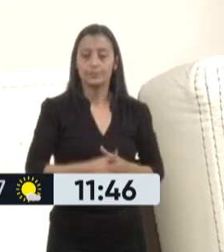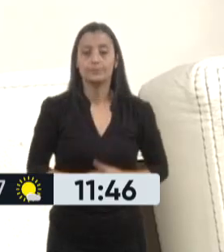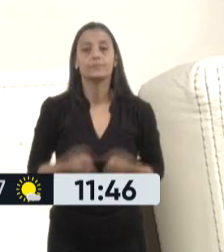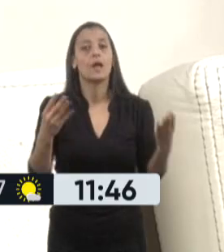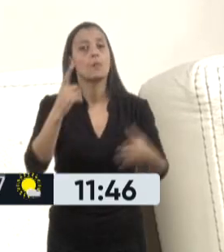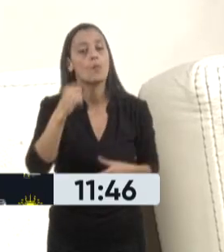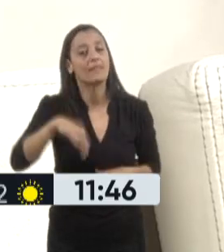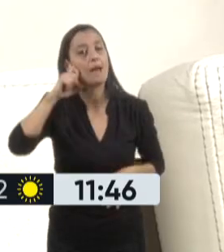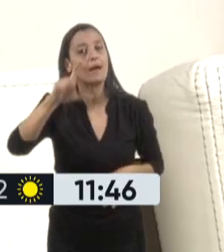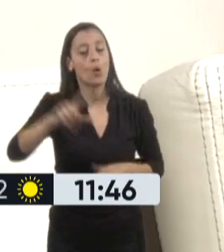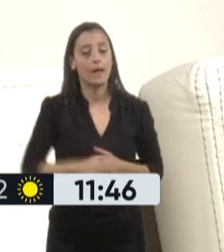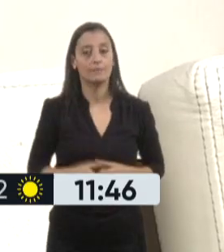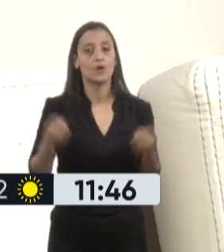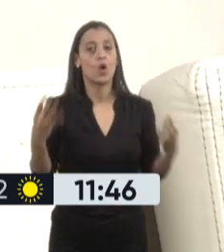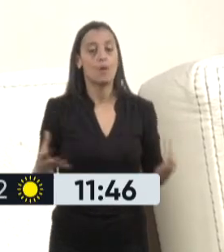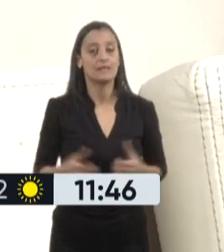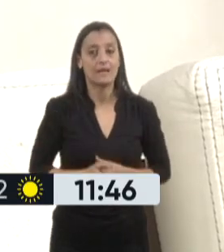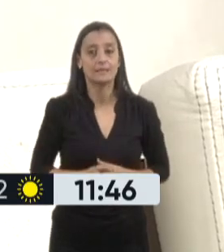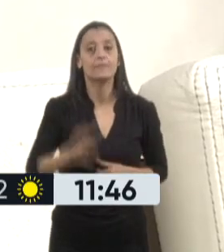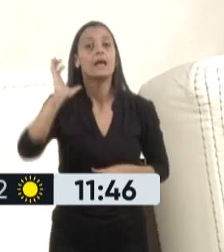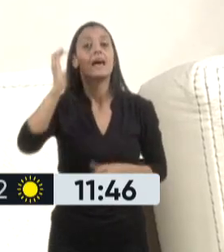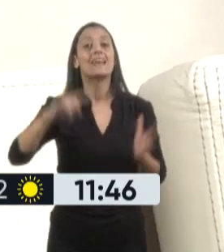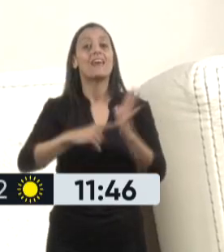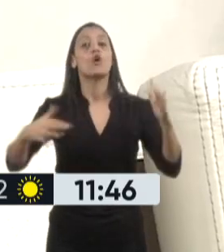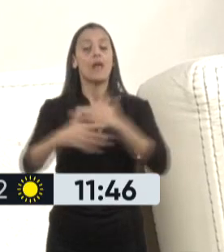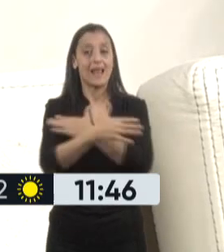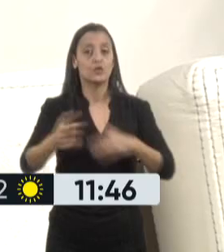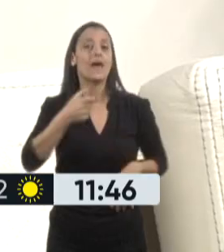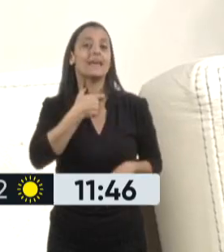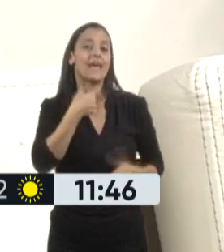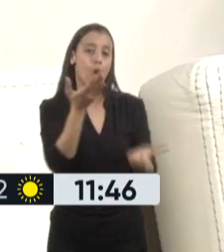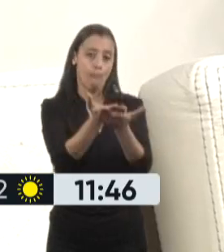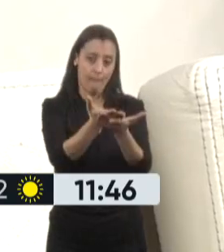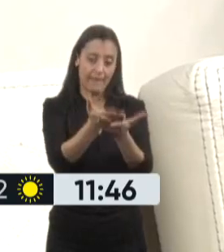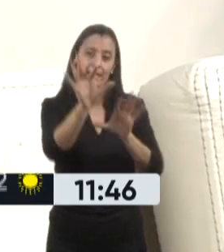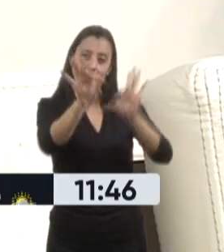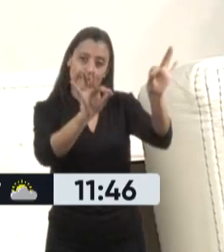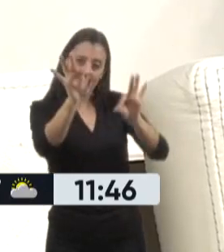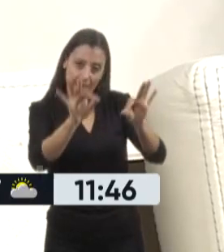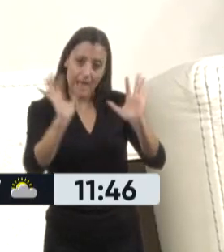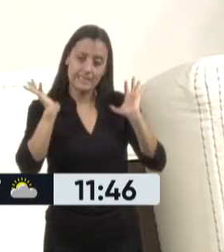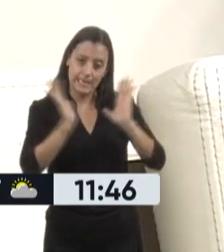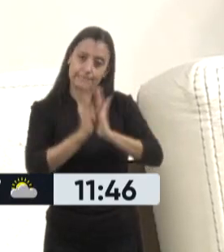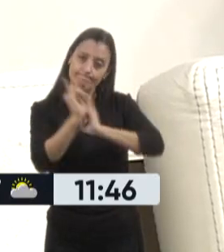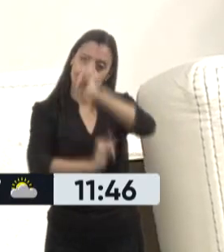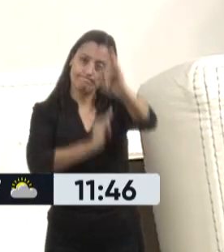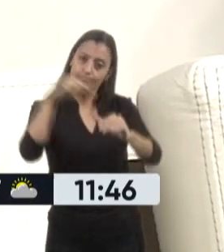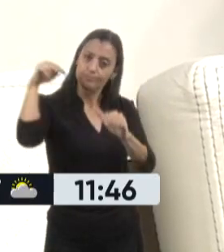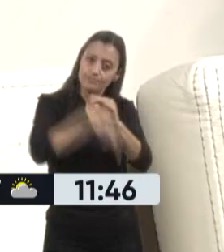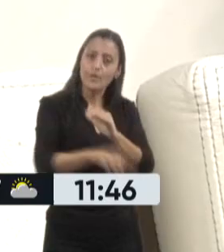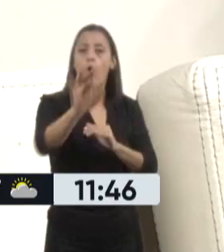Buen día, Manuel. ¿Cómo andás? ¿Cómo te va? ¿Bien? Martín Fernández para Radio de la Ciudad. Te quería pedir detalles o más precisamente